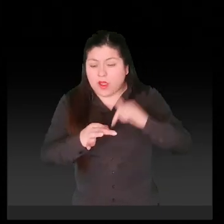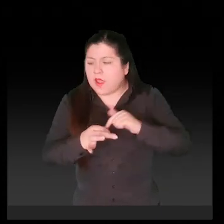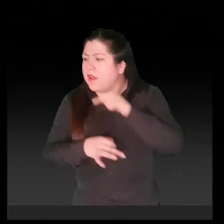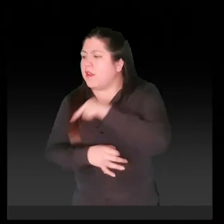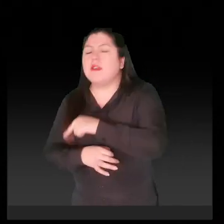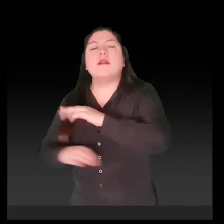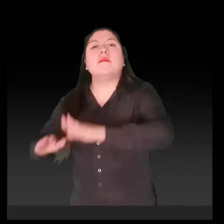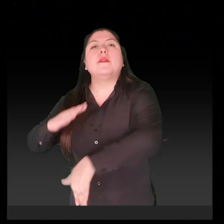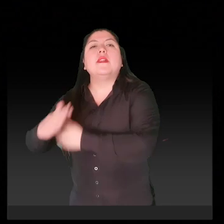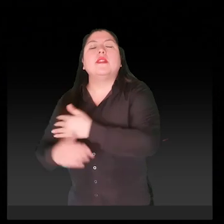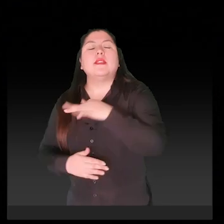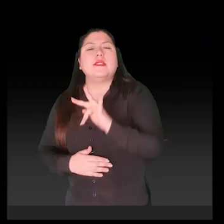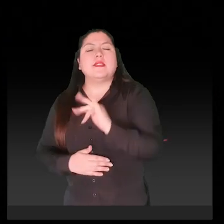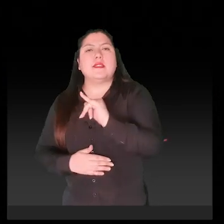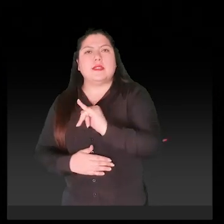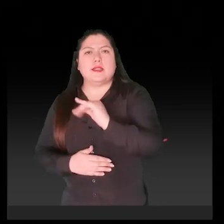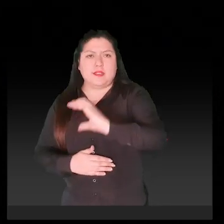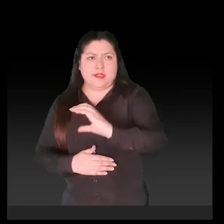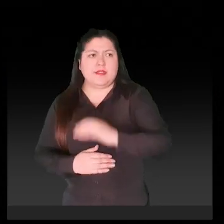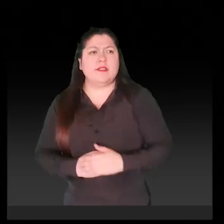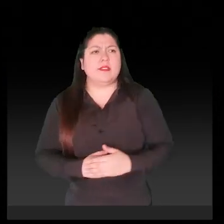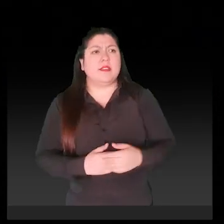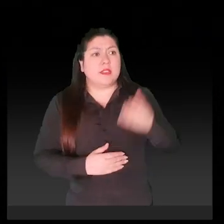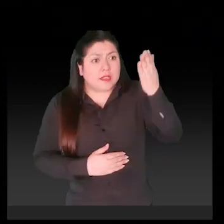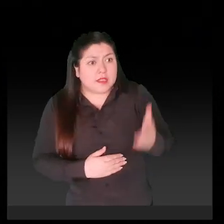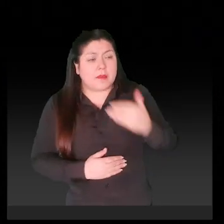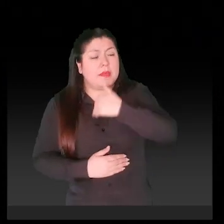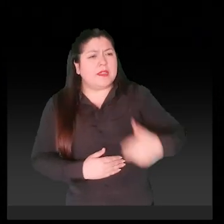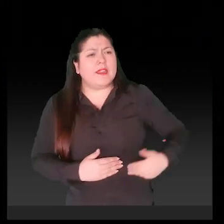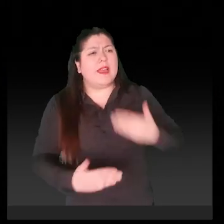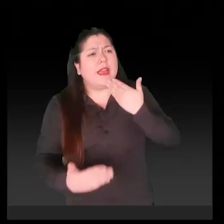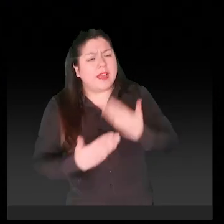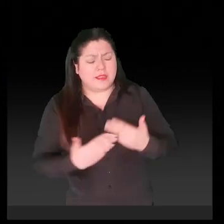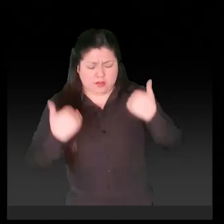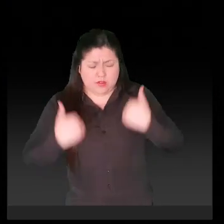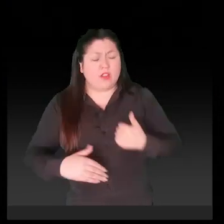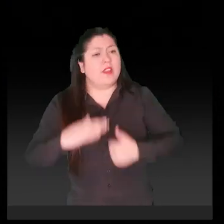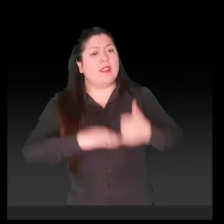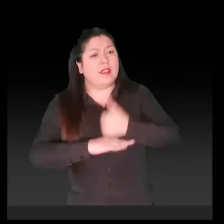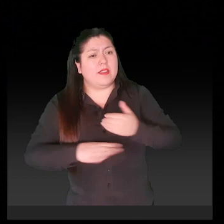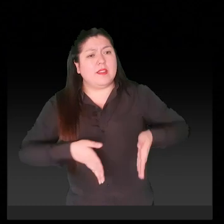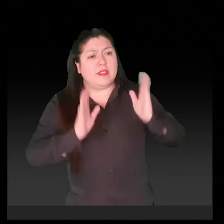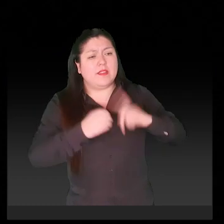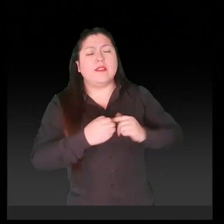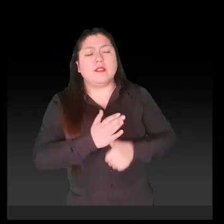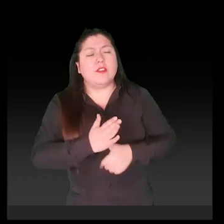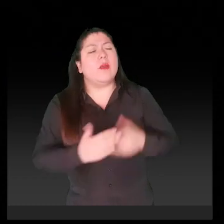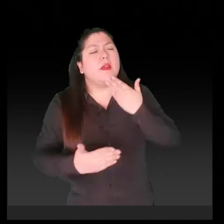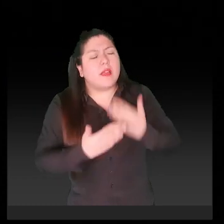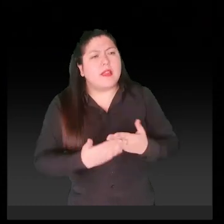TIC. Señor presidente, gracias como registrador nacional, es un legado, se cumple el plan de desarrollo y bienvenidos a la